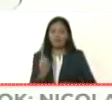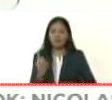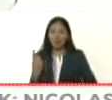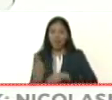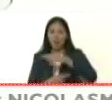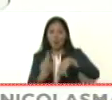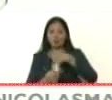bolivariana, chavista y socialista